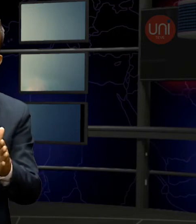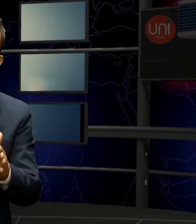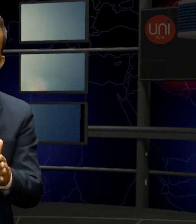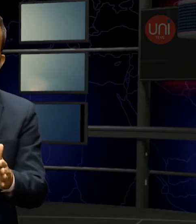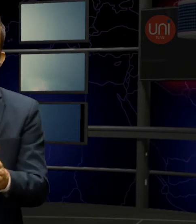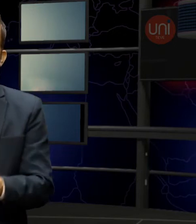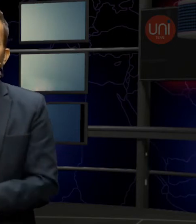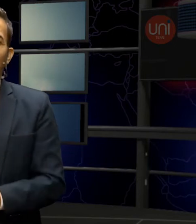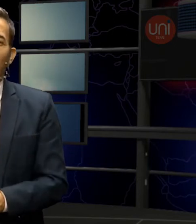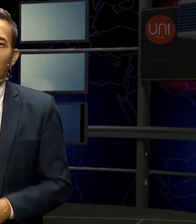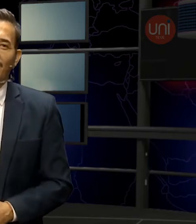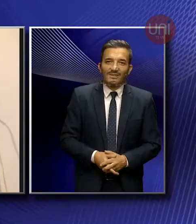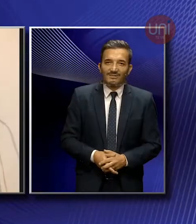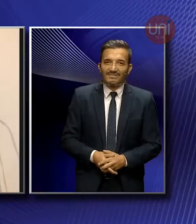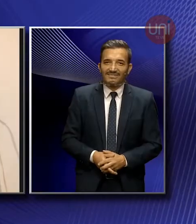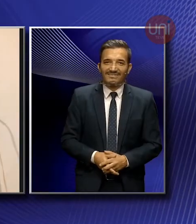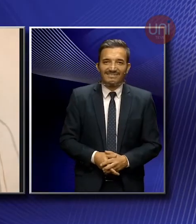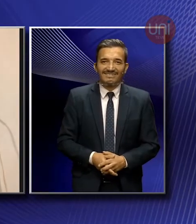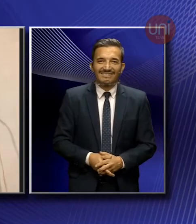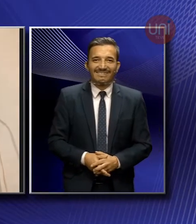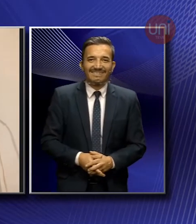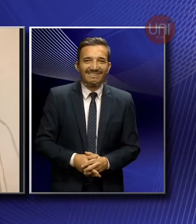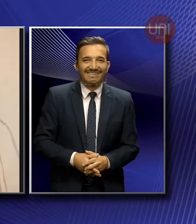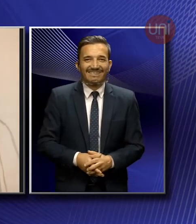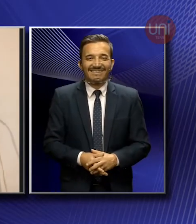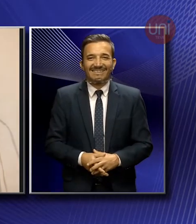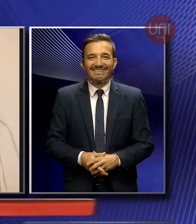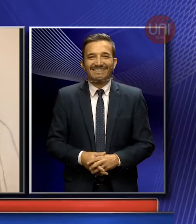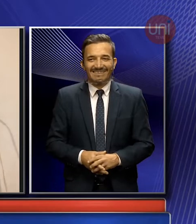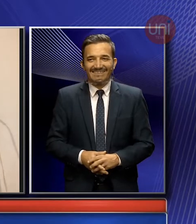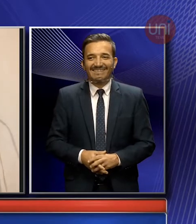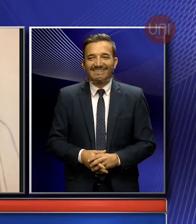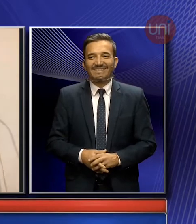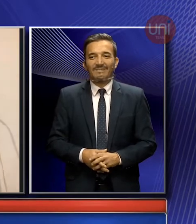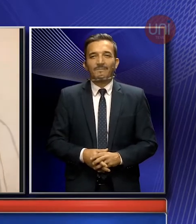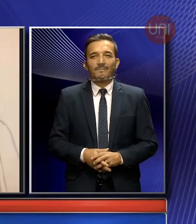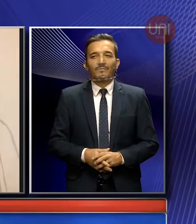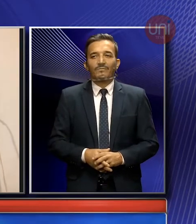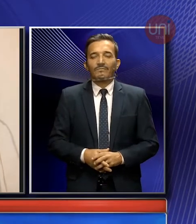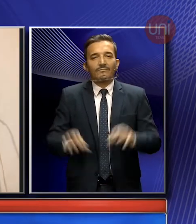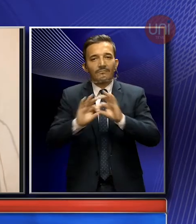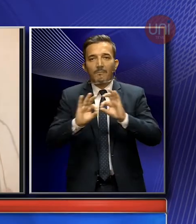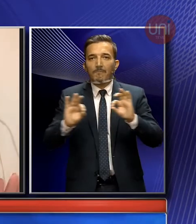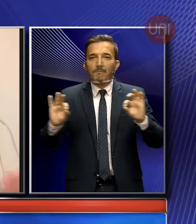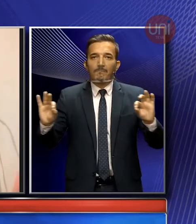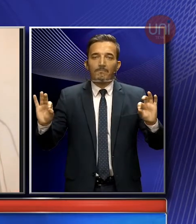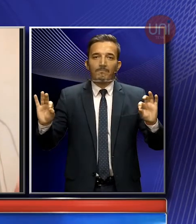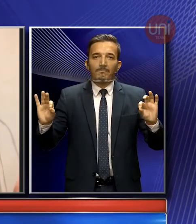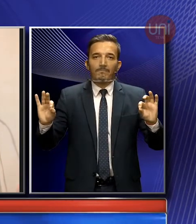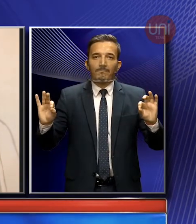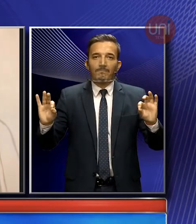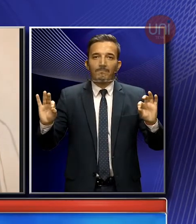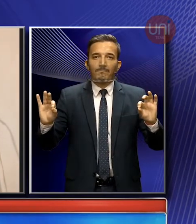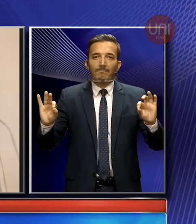Lucía Díaz, bienvenida. ¿Cómo estás? Buenas noches. Buenas noches, Héctor. Buenas noches a todos. Espero que hoy me escuchen mejor. Conectamos con